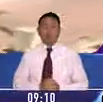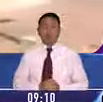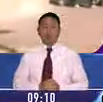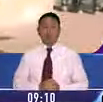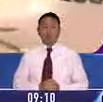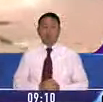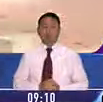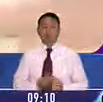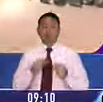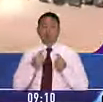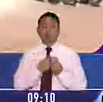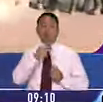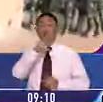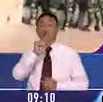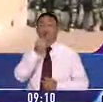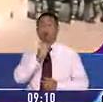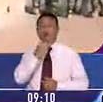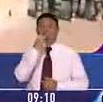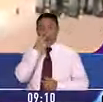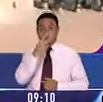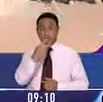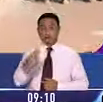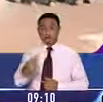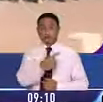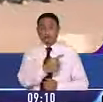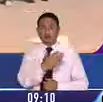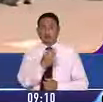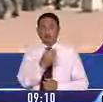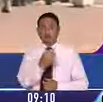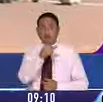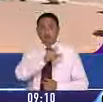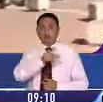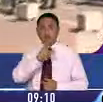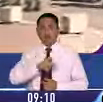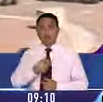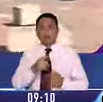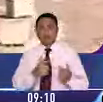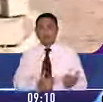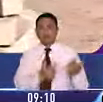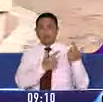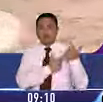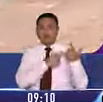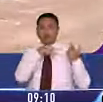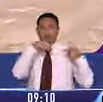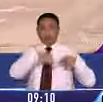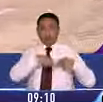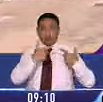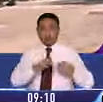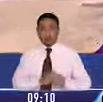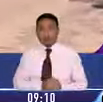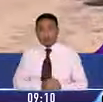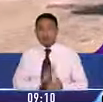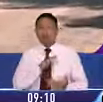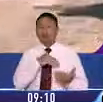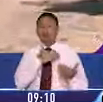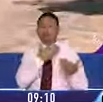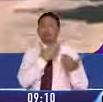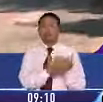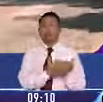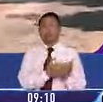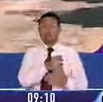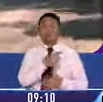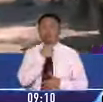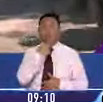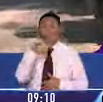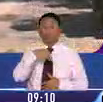del correísmo. Ahí podemos observar que existe gran cantidad de personas. Al parecer ya se encuentran arribando, porque también han dicho que